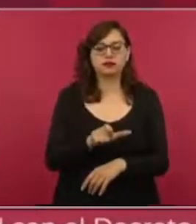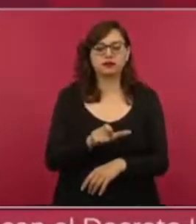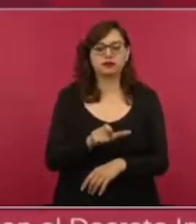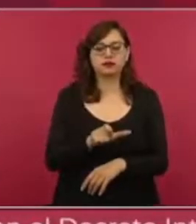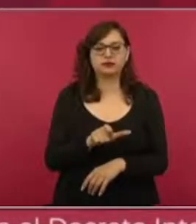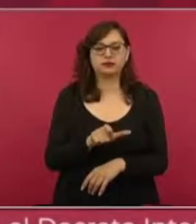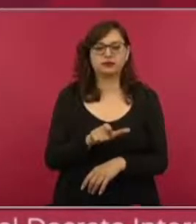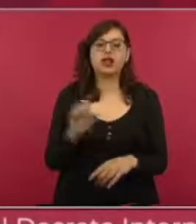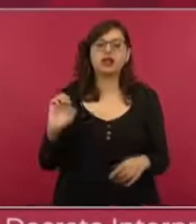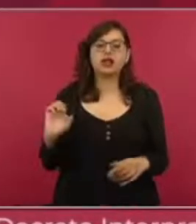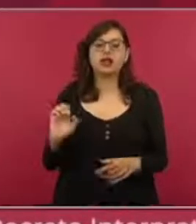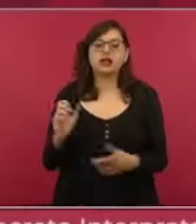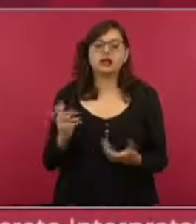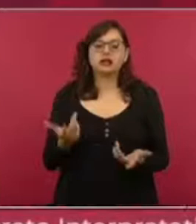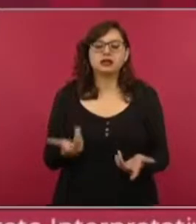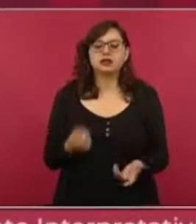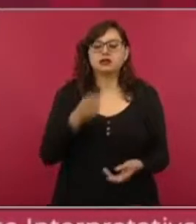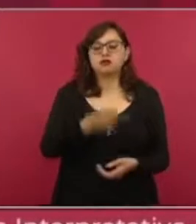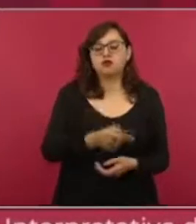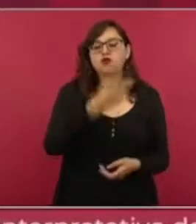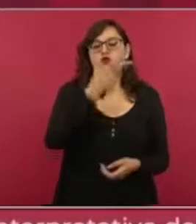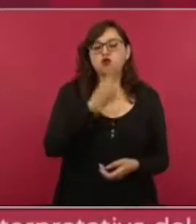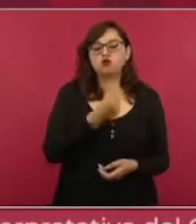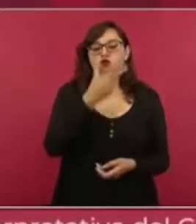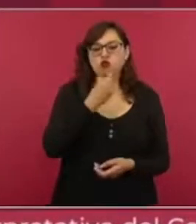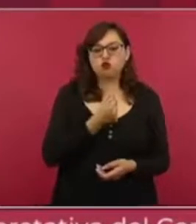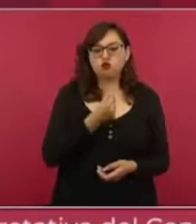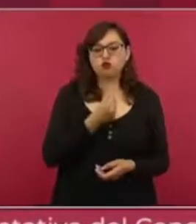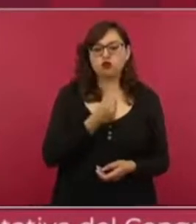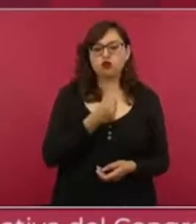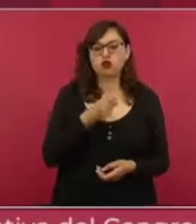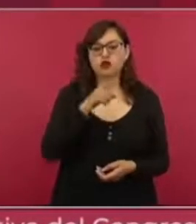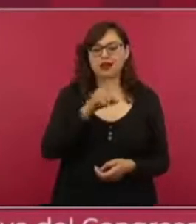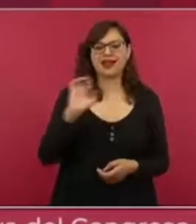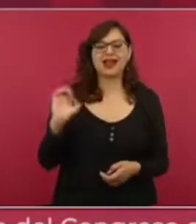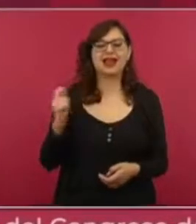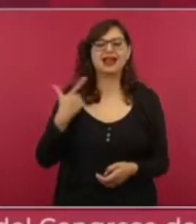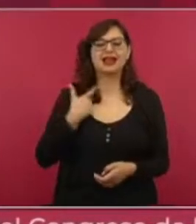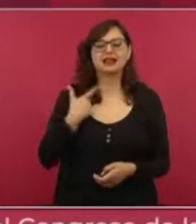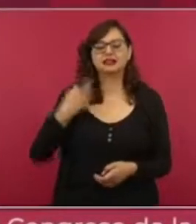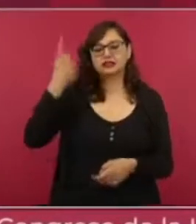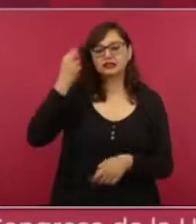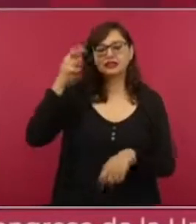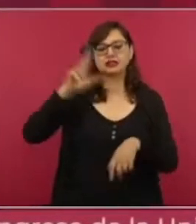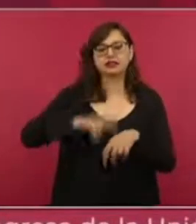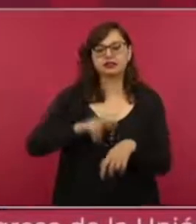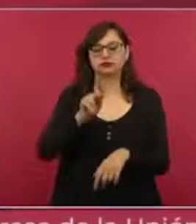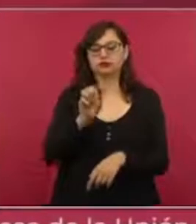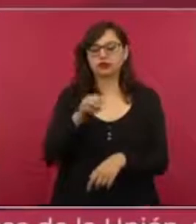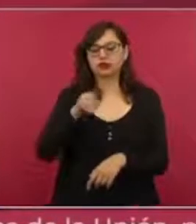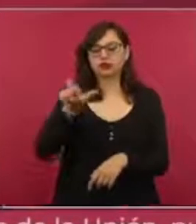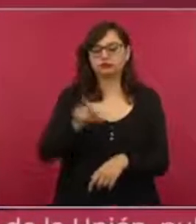o mejor dicho, que ese señor confesó que había entregado